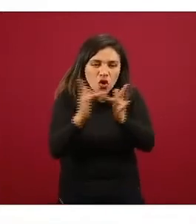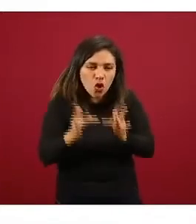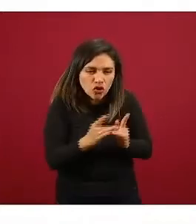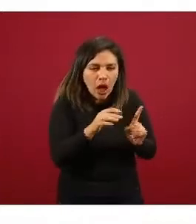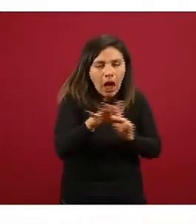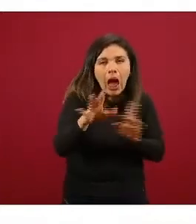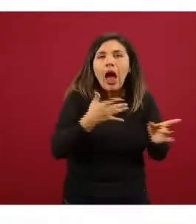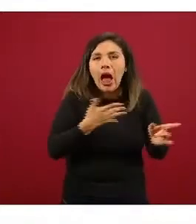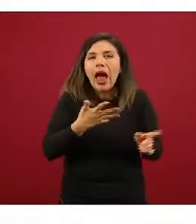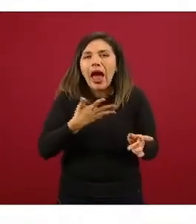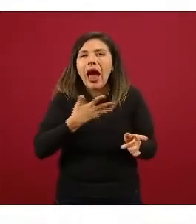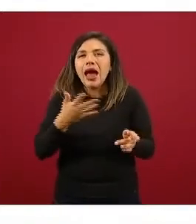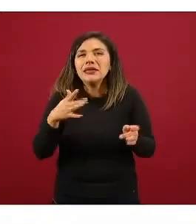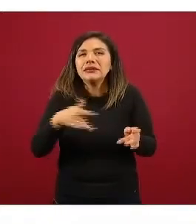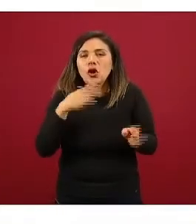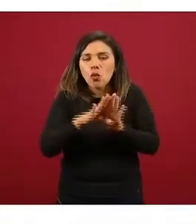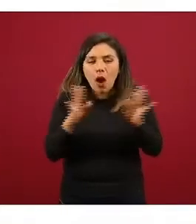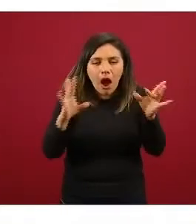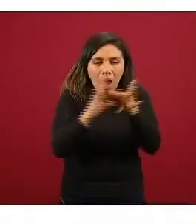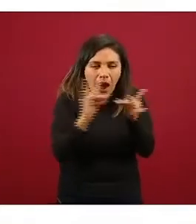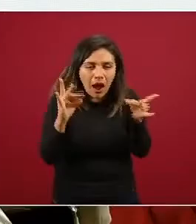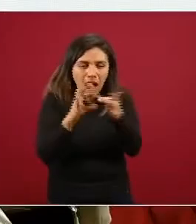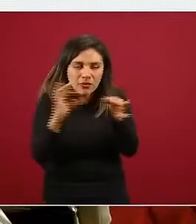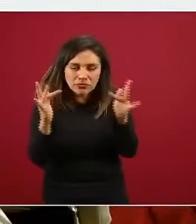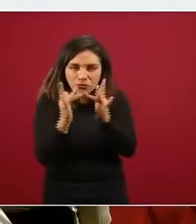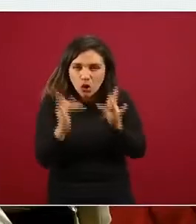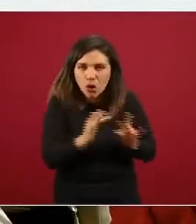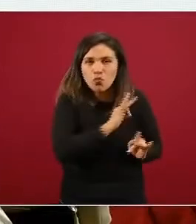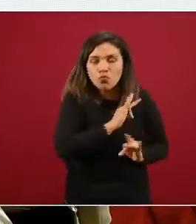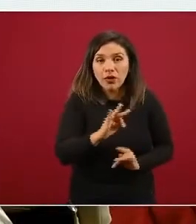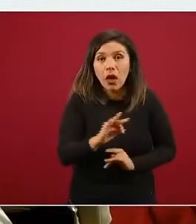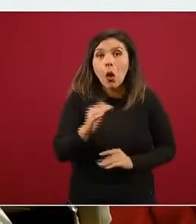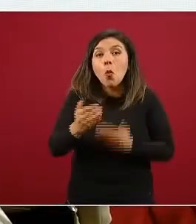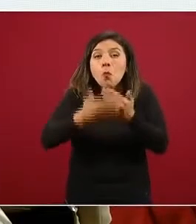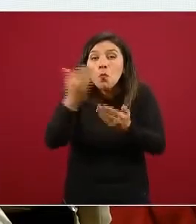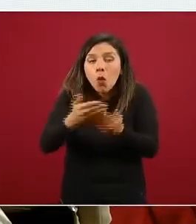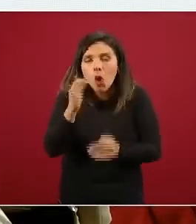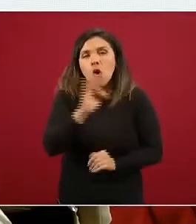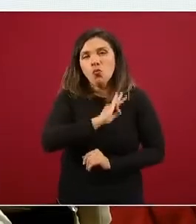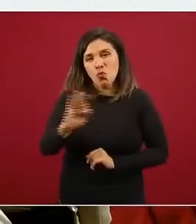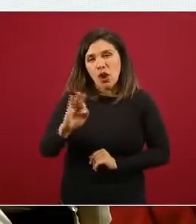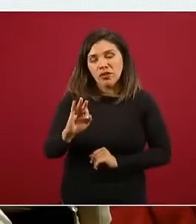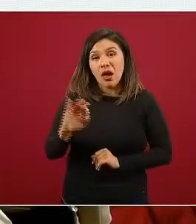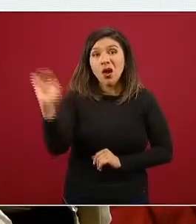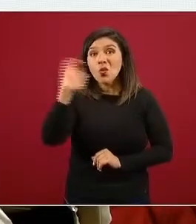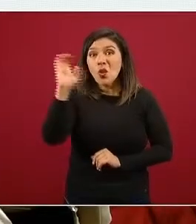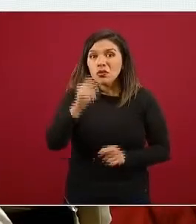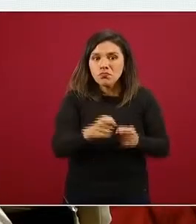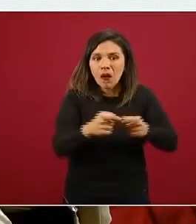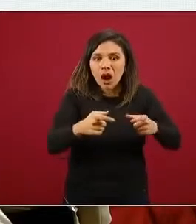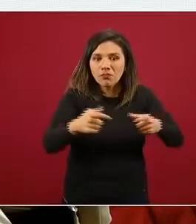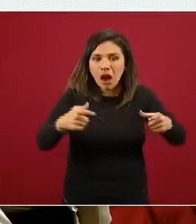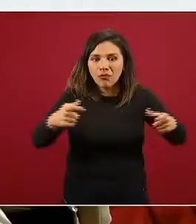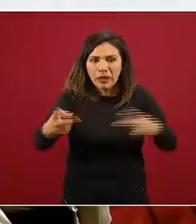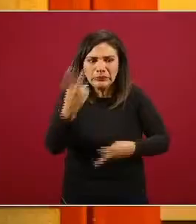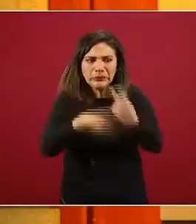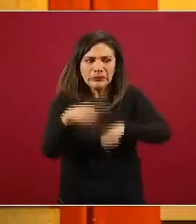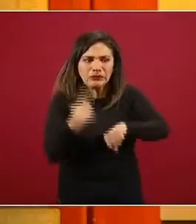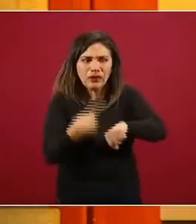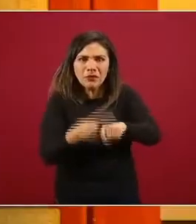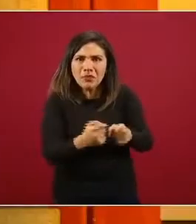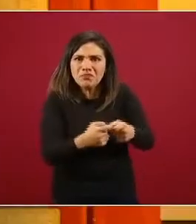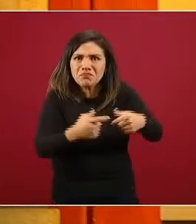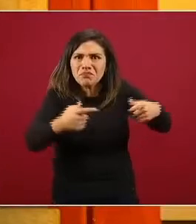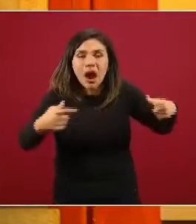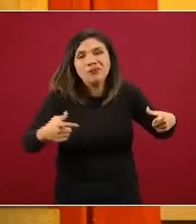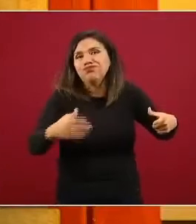esta persona, esta persona. Cuando son pocos, esto se puede hacer. Cuando empiezan a ser muchos más, esto